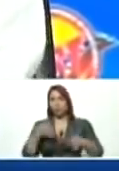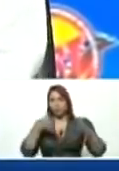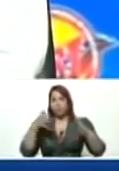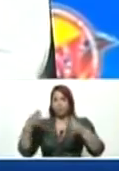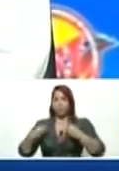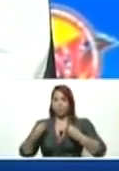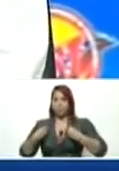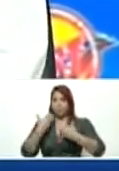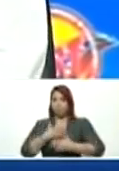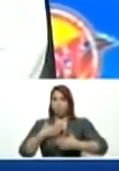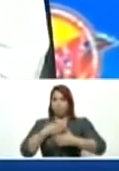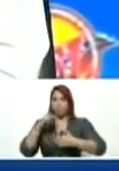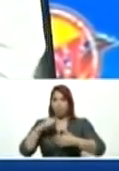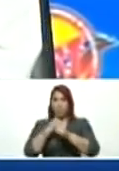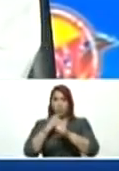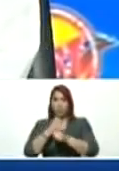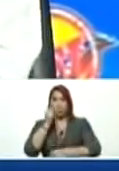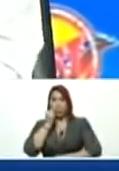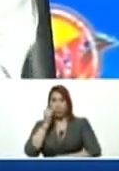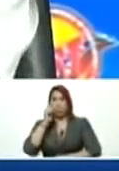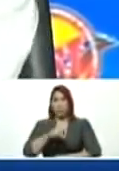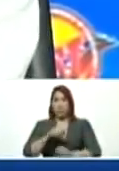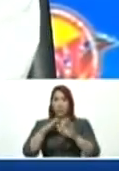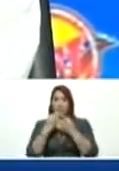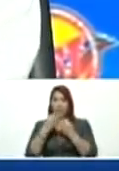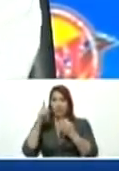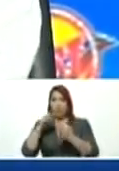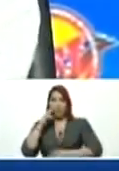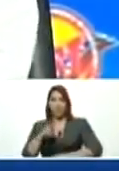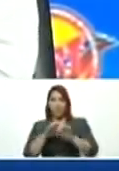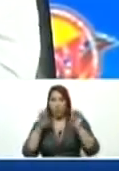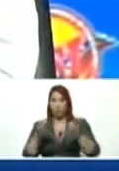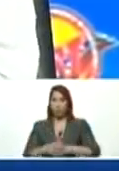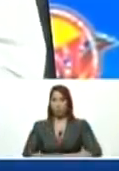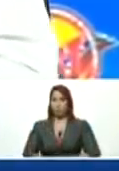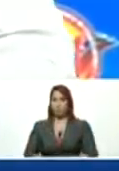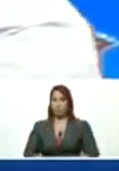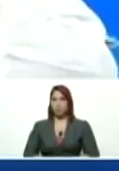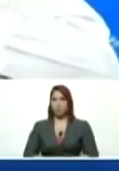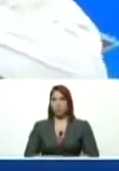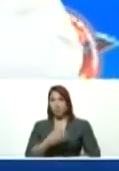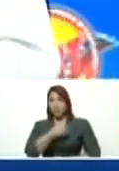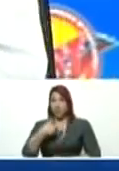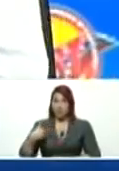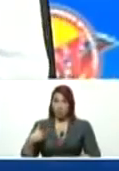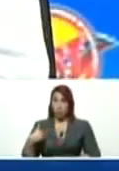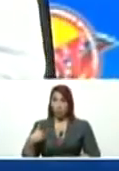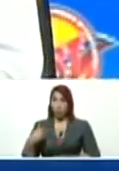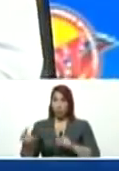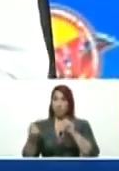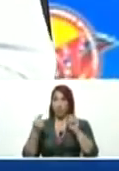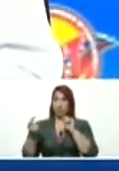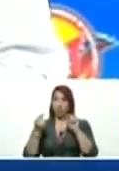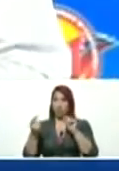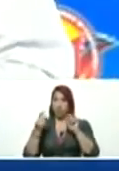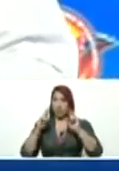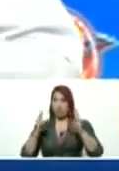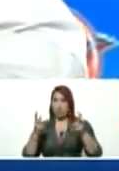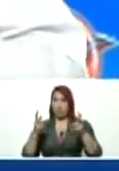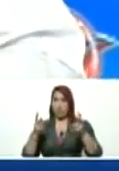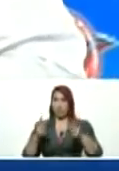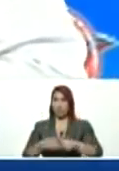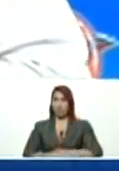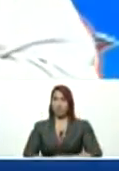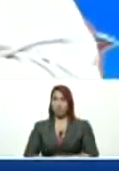vida del trabajador y la familia también vemos en la educación también queremos debatir los temas en